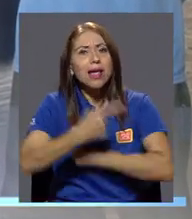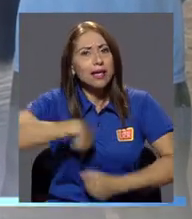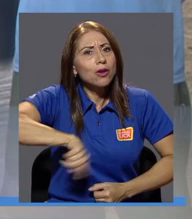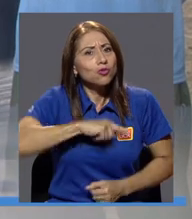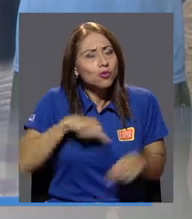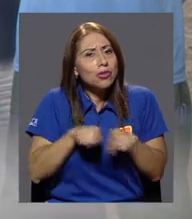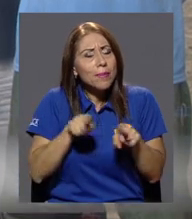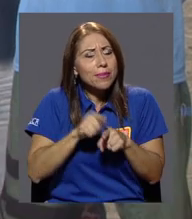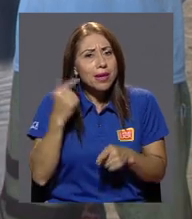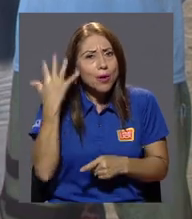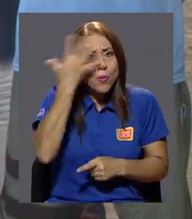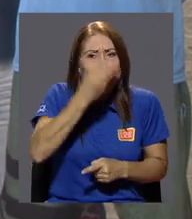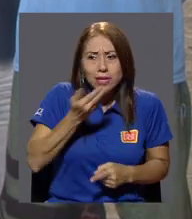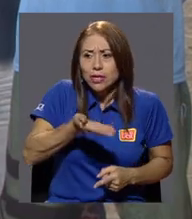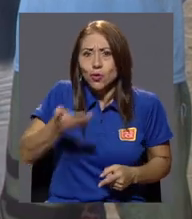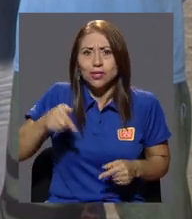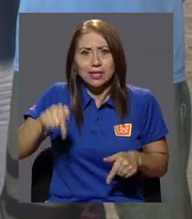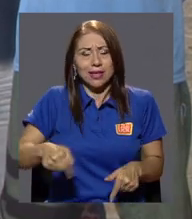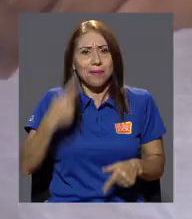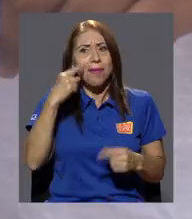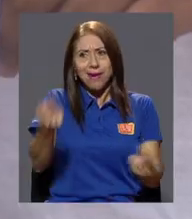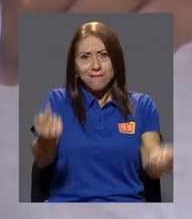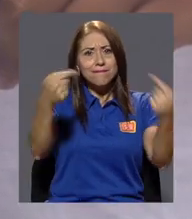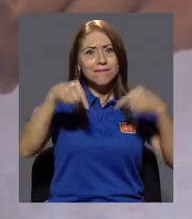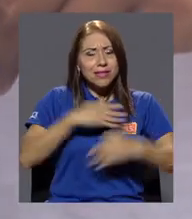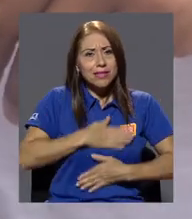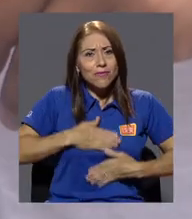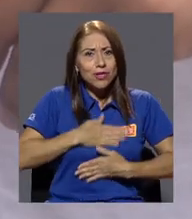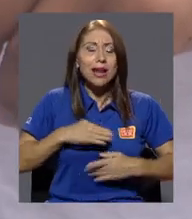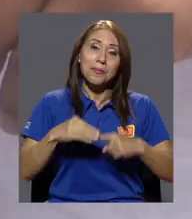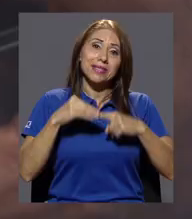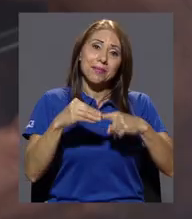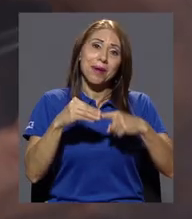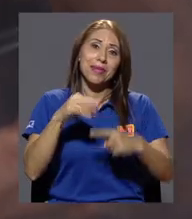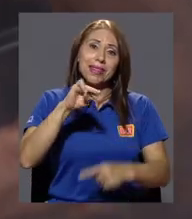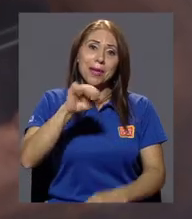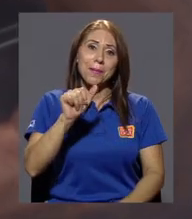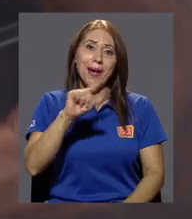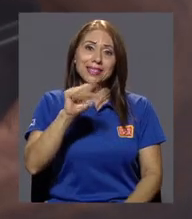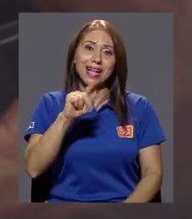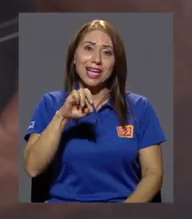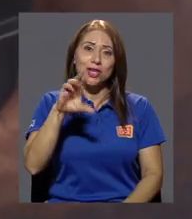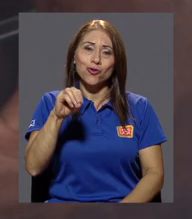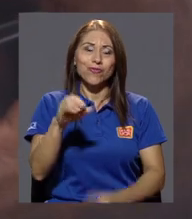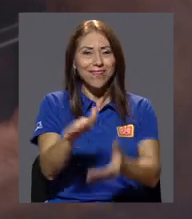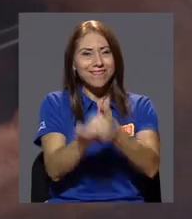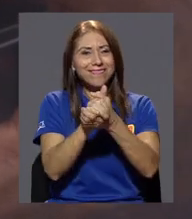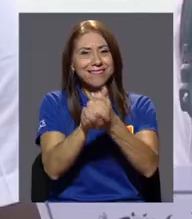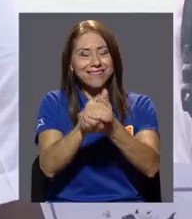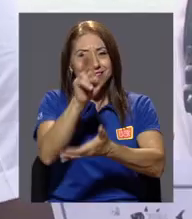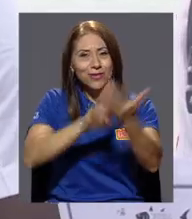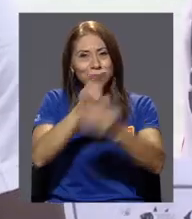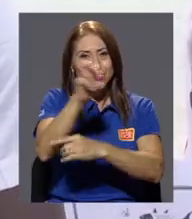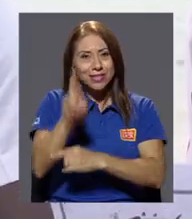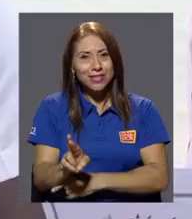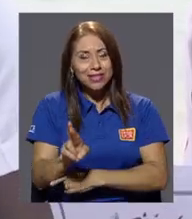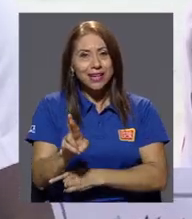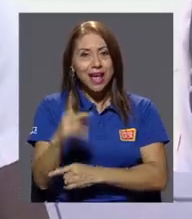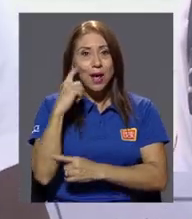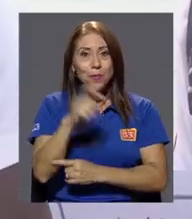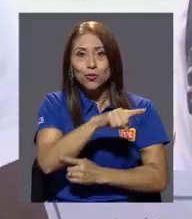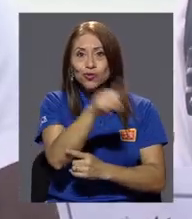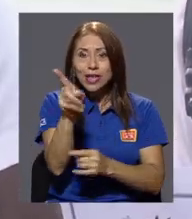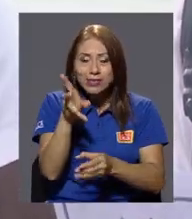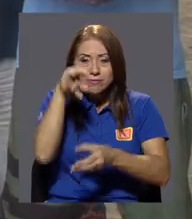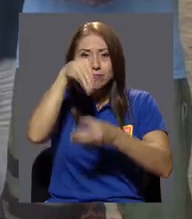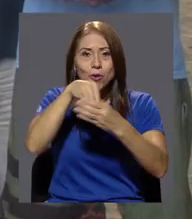tenemos también cosas bonitas en este país para venir a disfrutar, principalmente a Manzanillo. Felicitaciones a la Universidad de Costa Rica por estar en